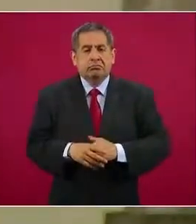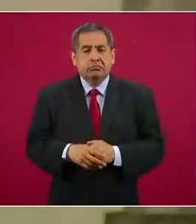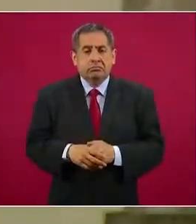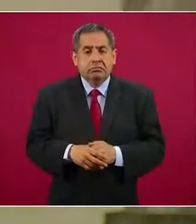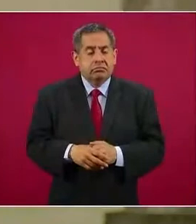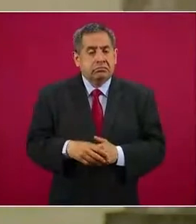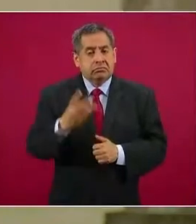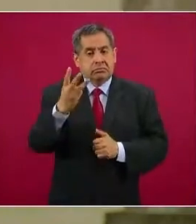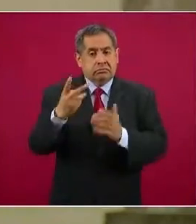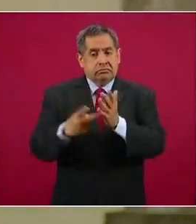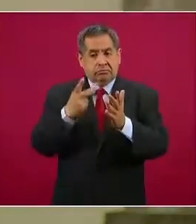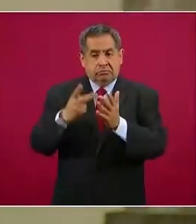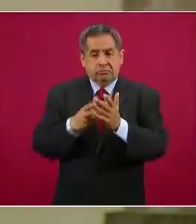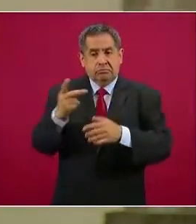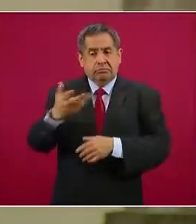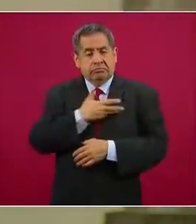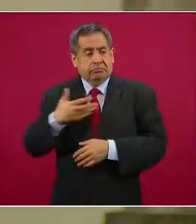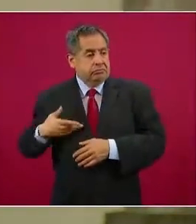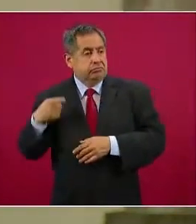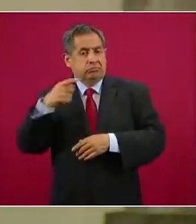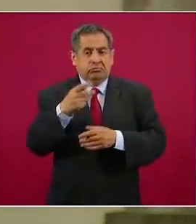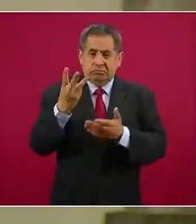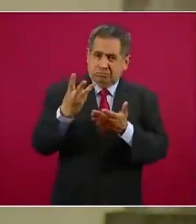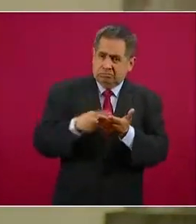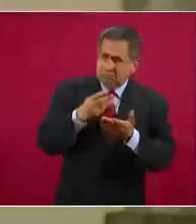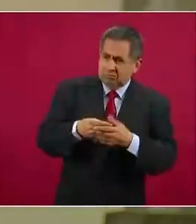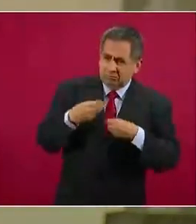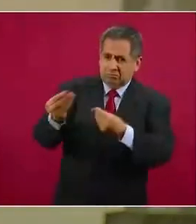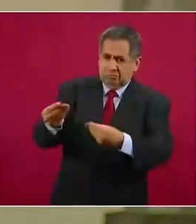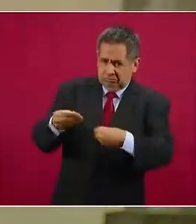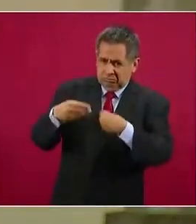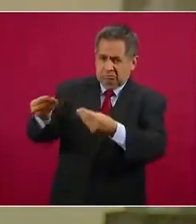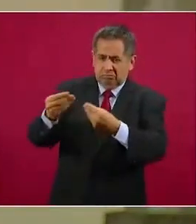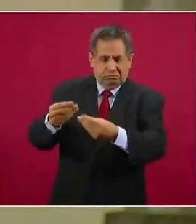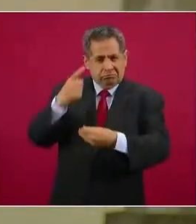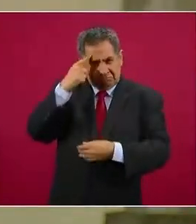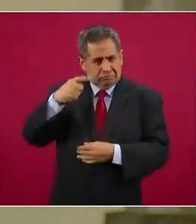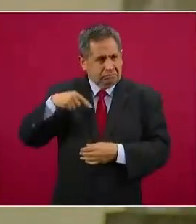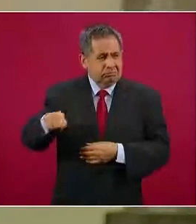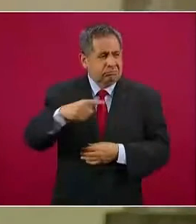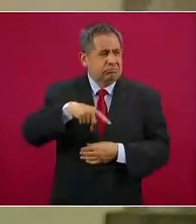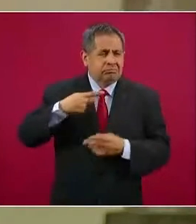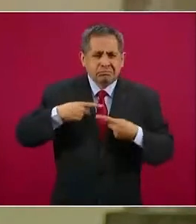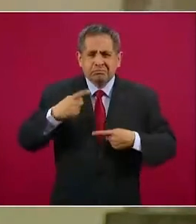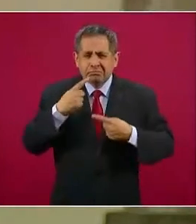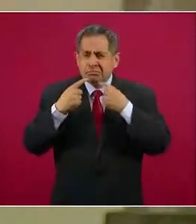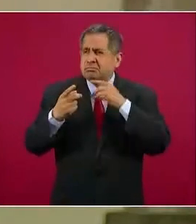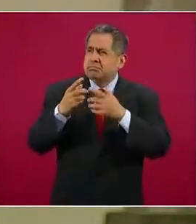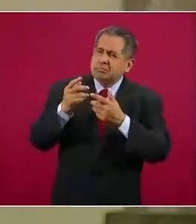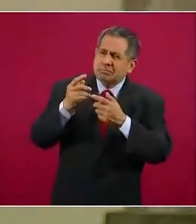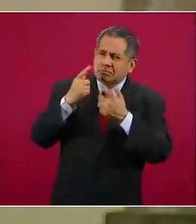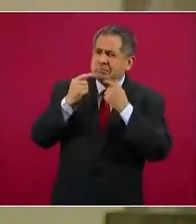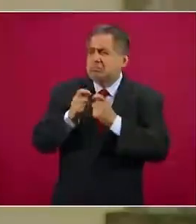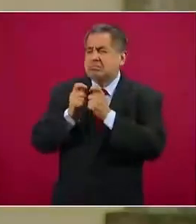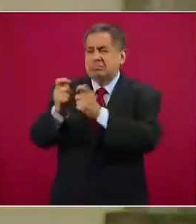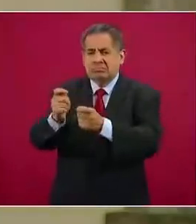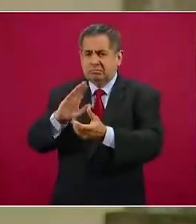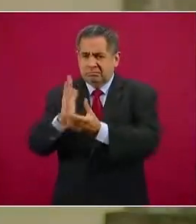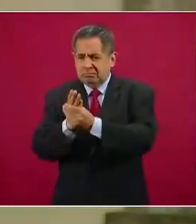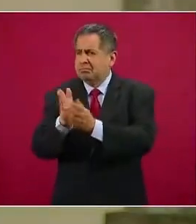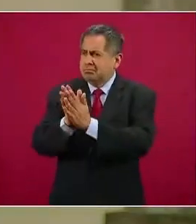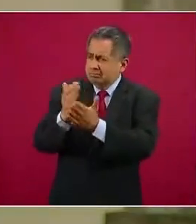3 veces ha ido el presidente, 3 veces se le ha entregado el documento, la petición de la gente, el llanto que se acerca y se le entrega a usted la carpeta de